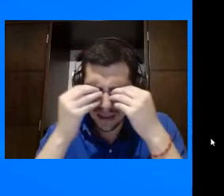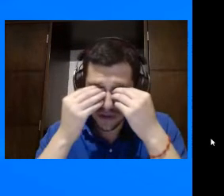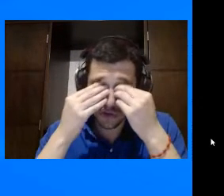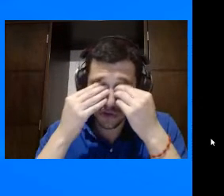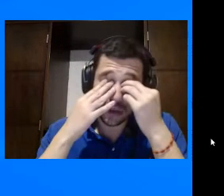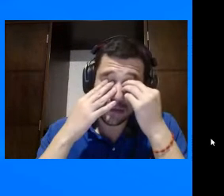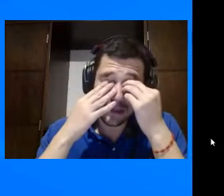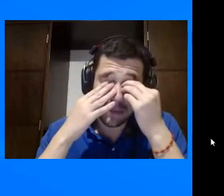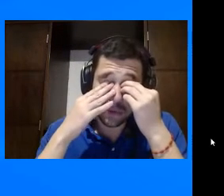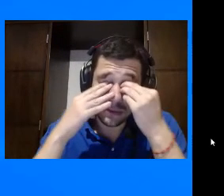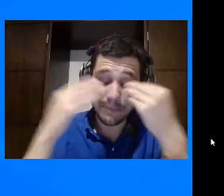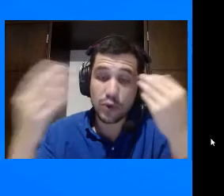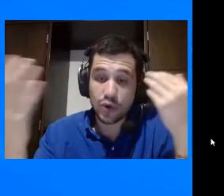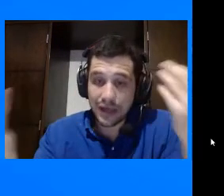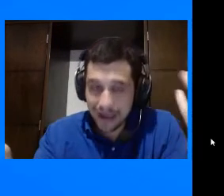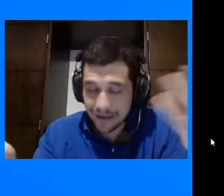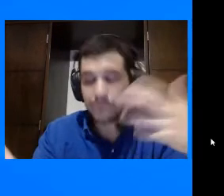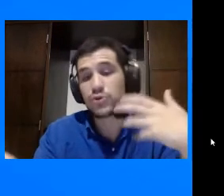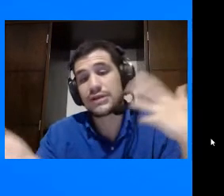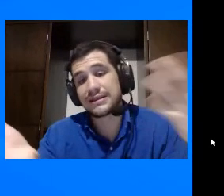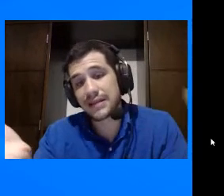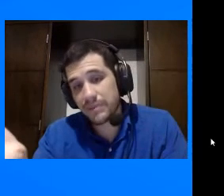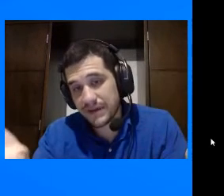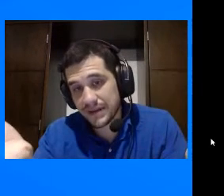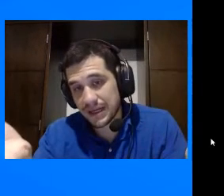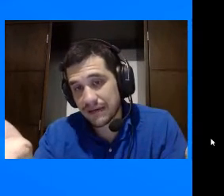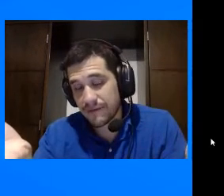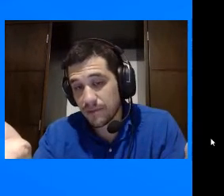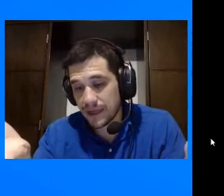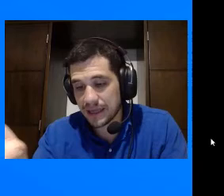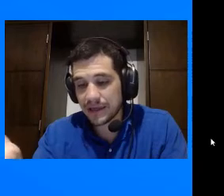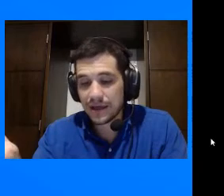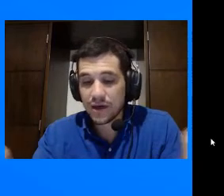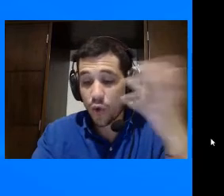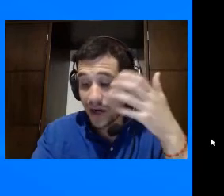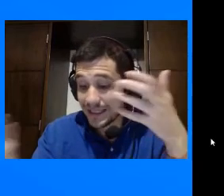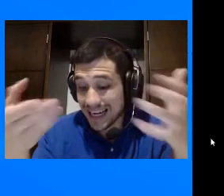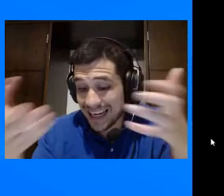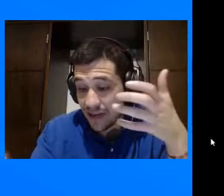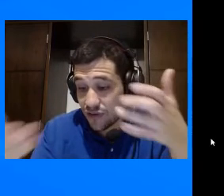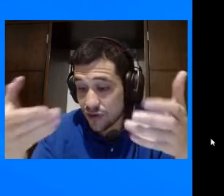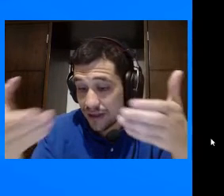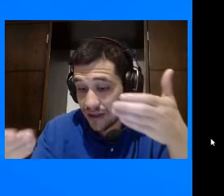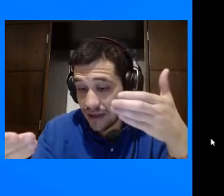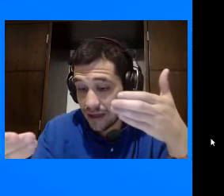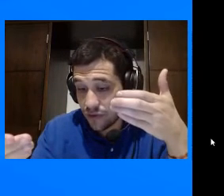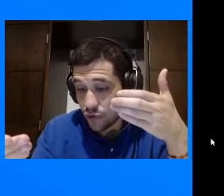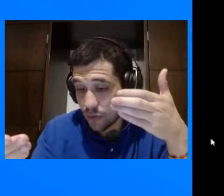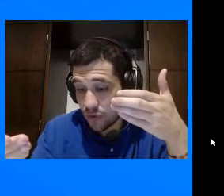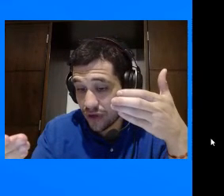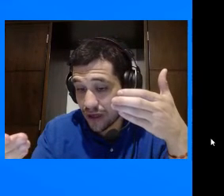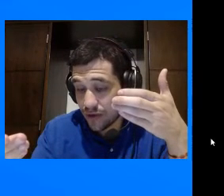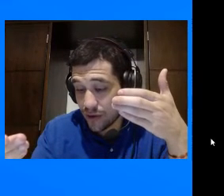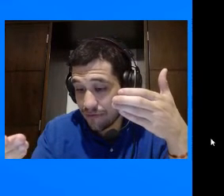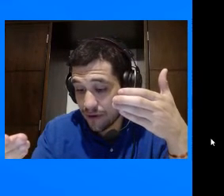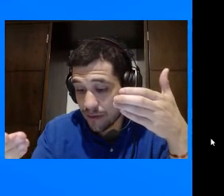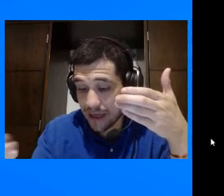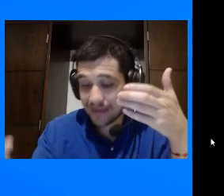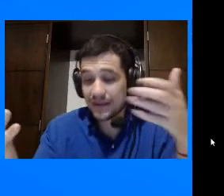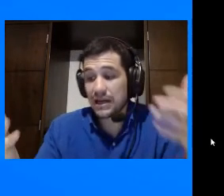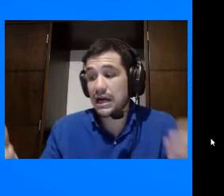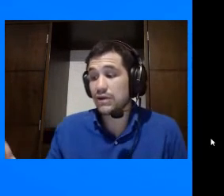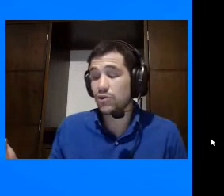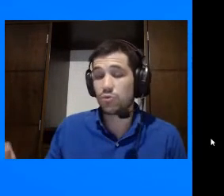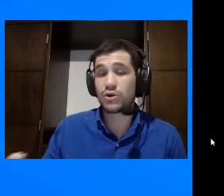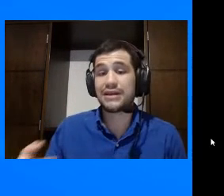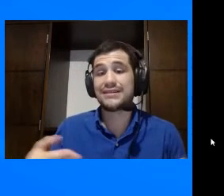siameses. Entonces uno también se pregunta por qué es importante representar la enfermedad, cuál es la relación que tenían estos grupos sociales con la enfermedad,